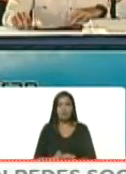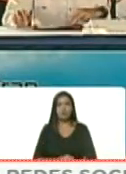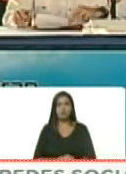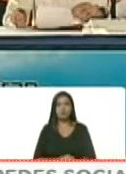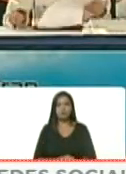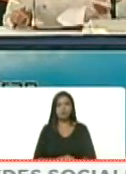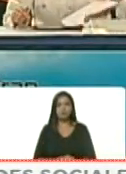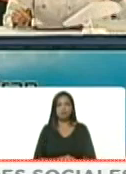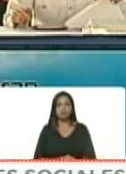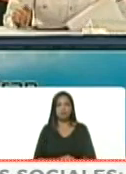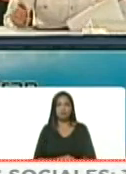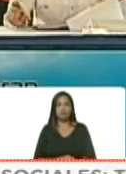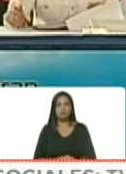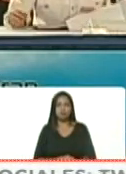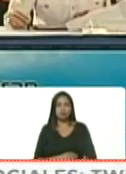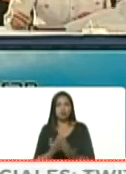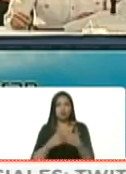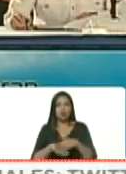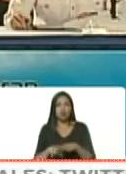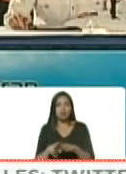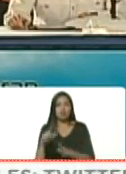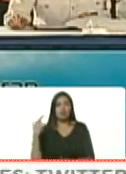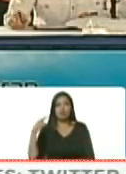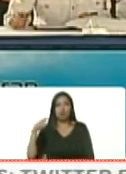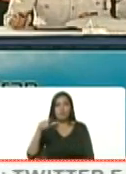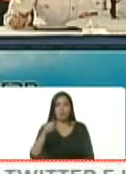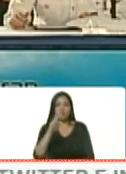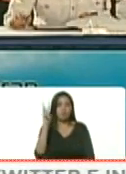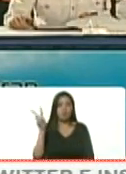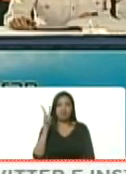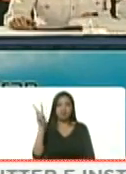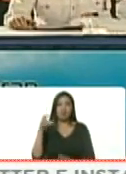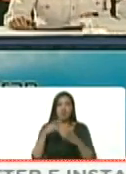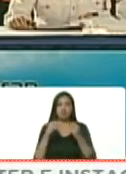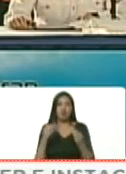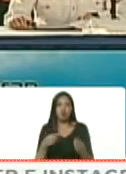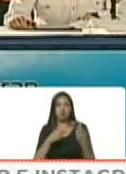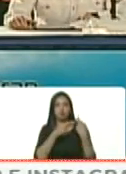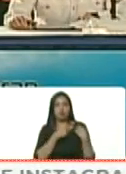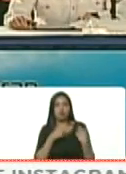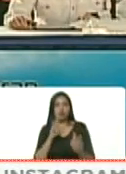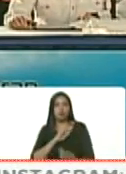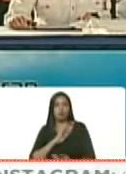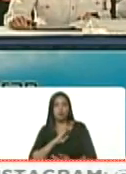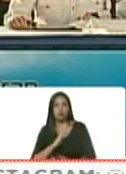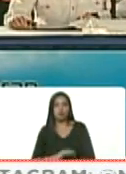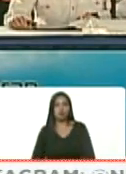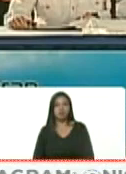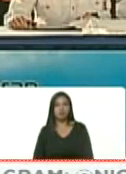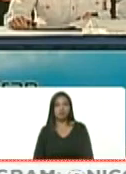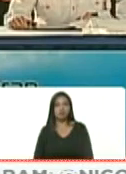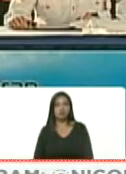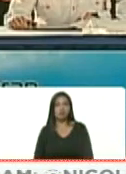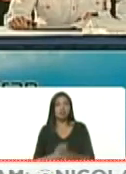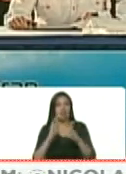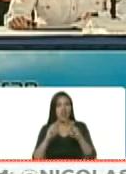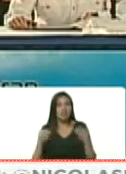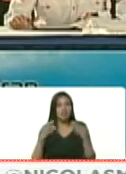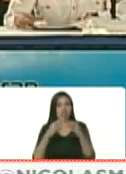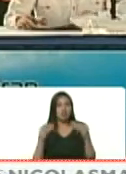actores involucrados en el transporte venezolano, el transporte de carga, de pasajeros, terrestre,